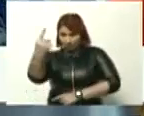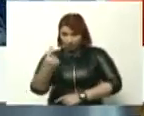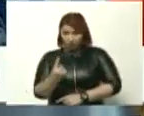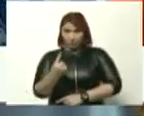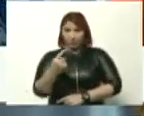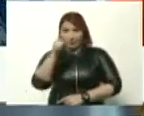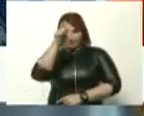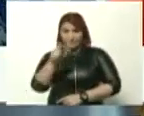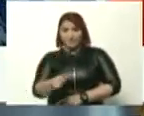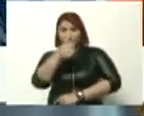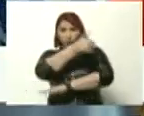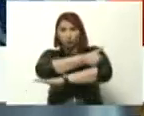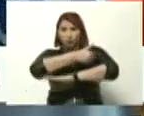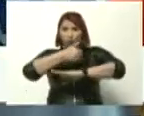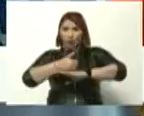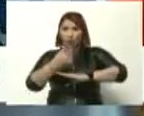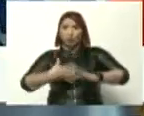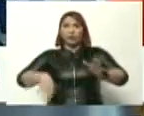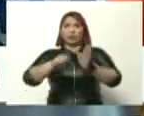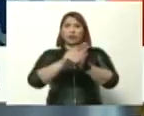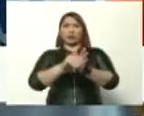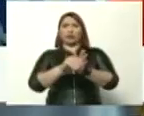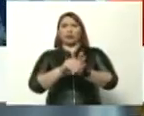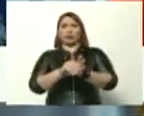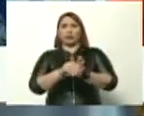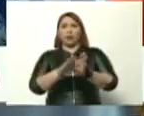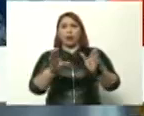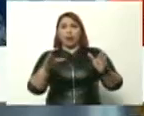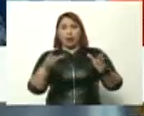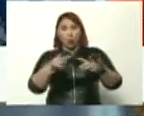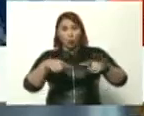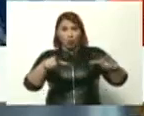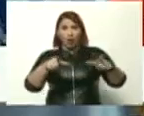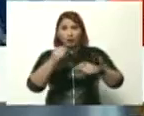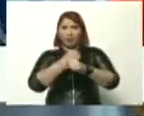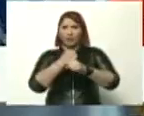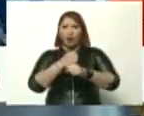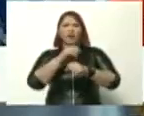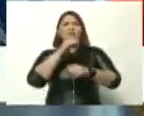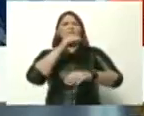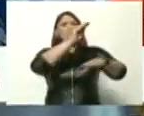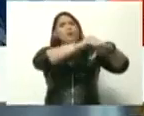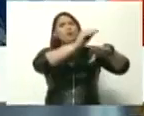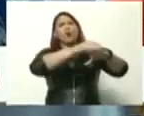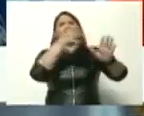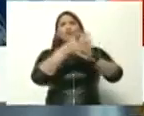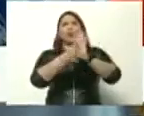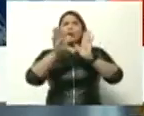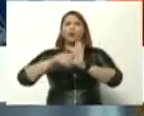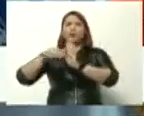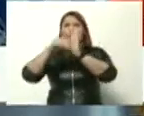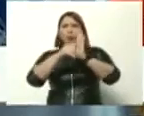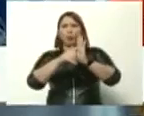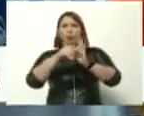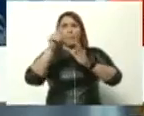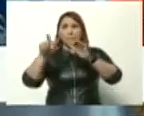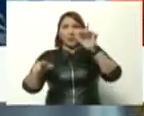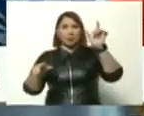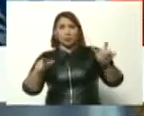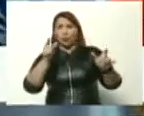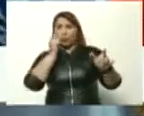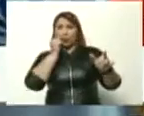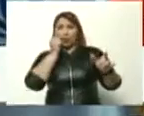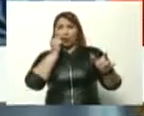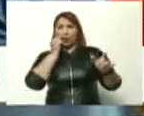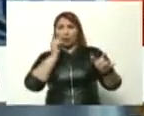su sitio de trabajo, informó de la ausencia de los equipos a los ciudadanos Luis Ramírez y Elvis Lugo, ambos adscritos